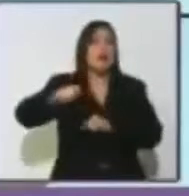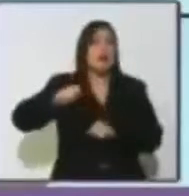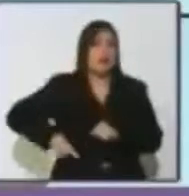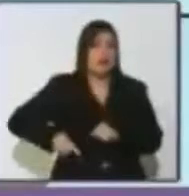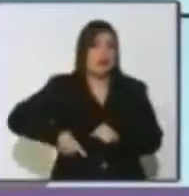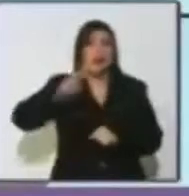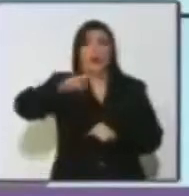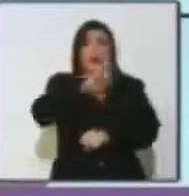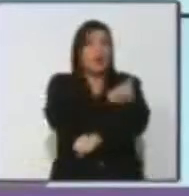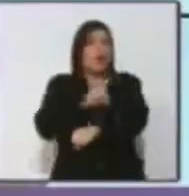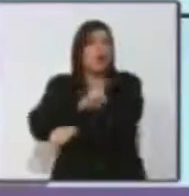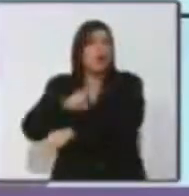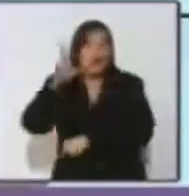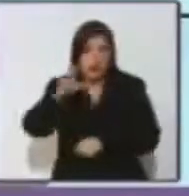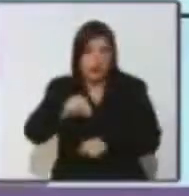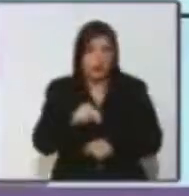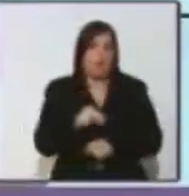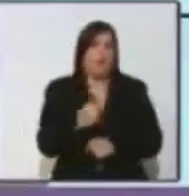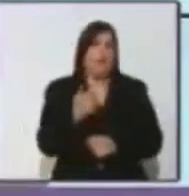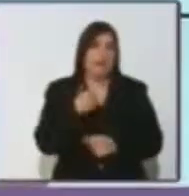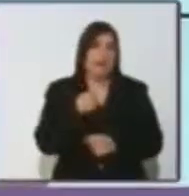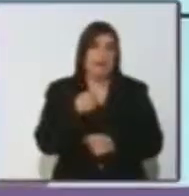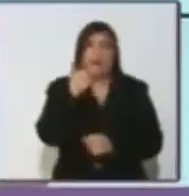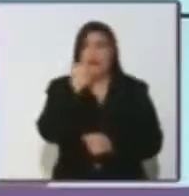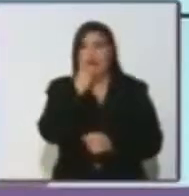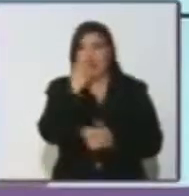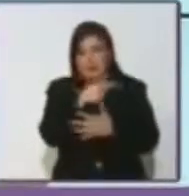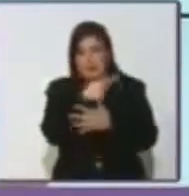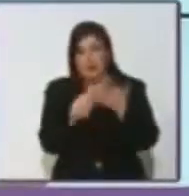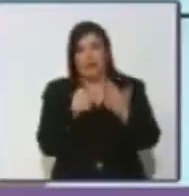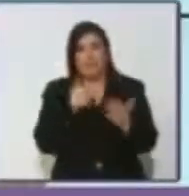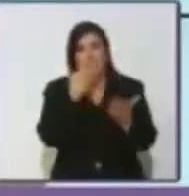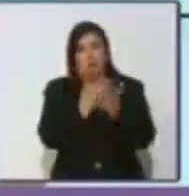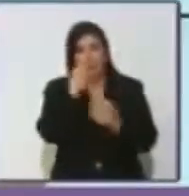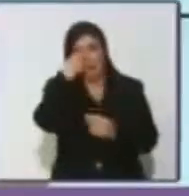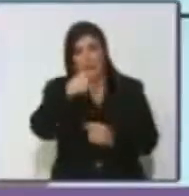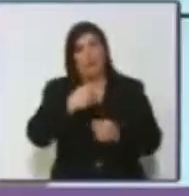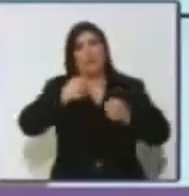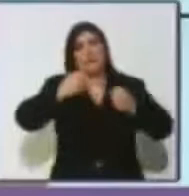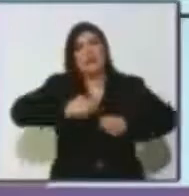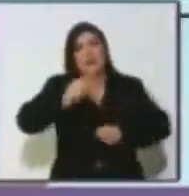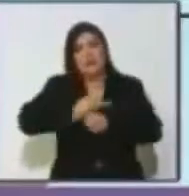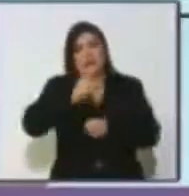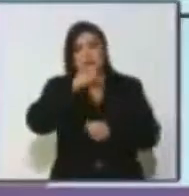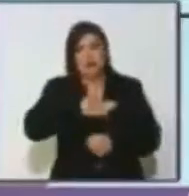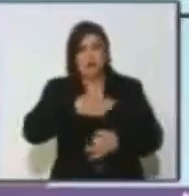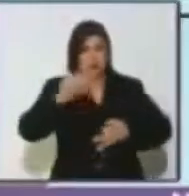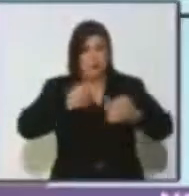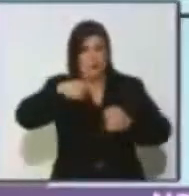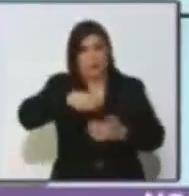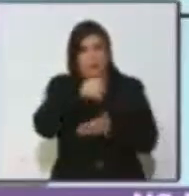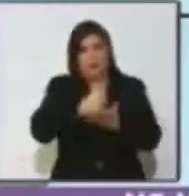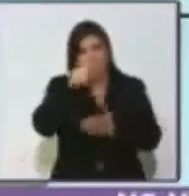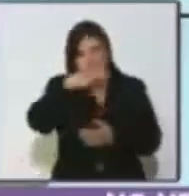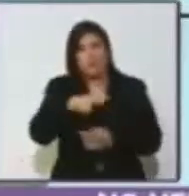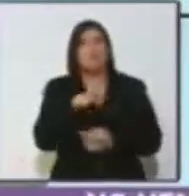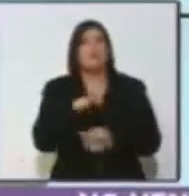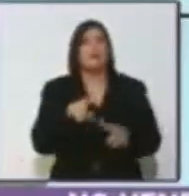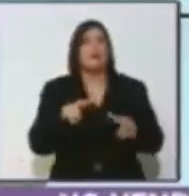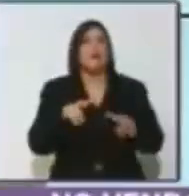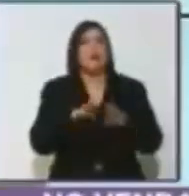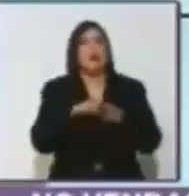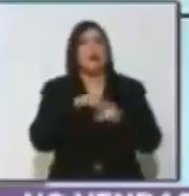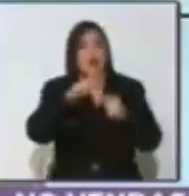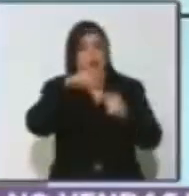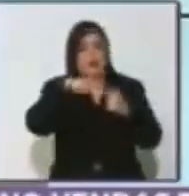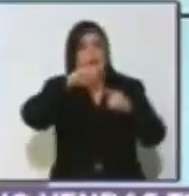no en las delegaciones. Déjenme hablarles de las propuestas de seguridad y justicia para la Ciudad de México. El tema del control central